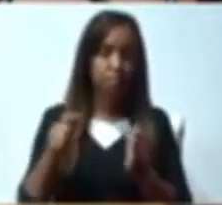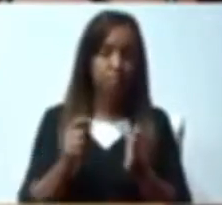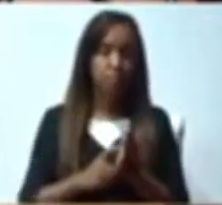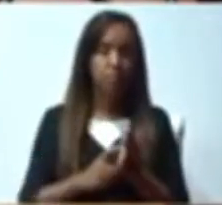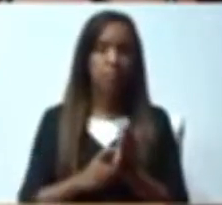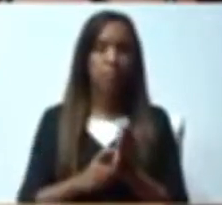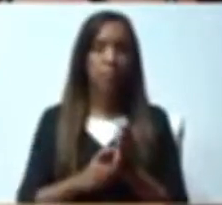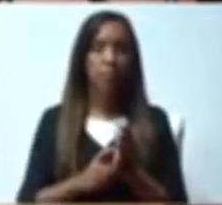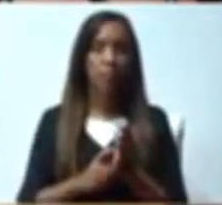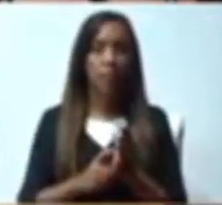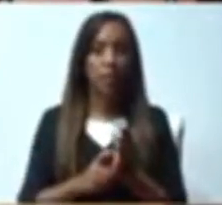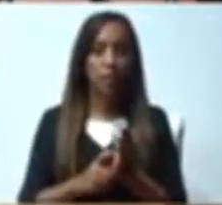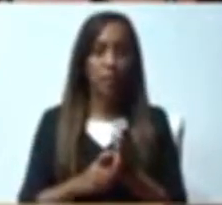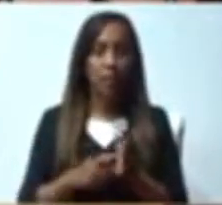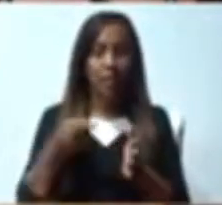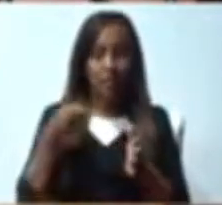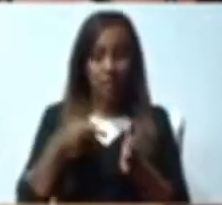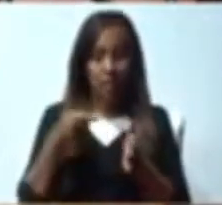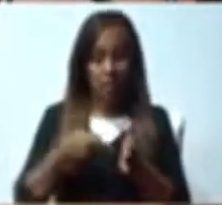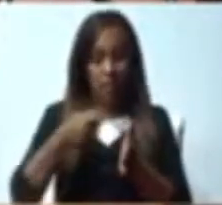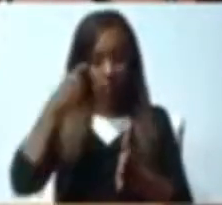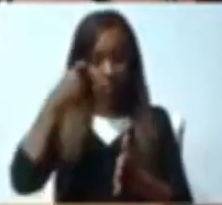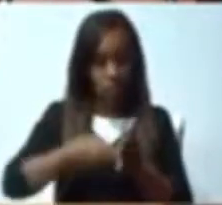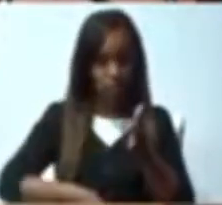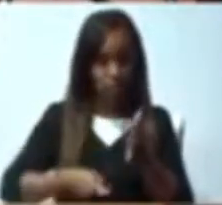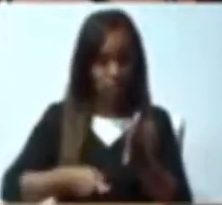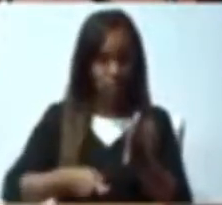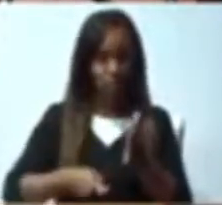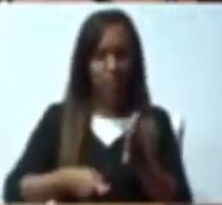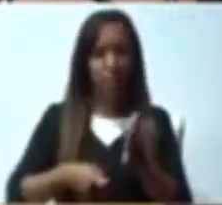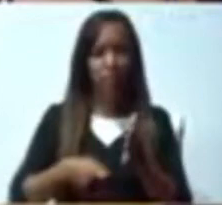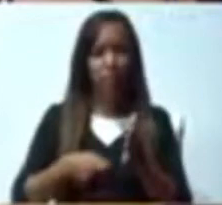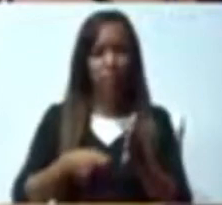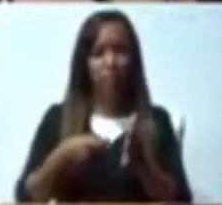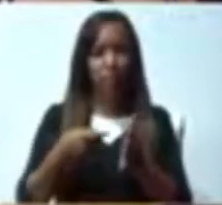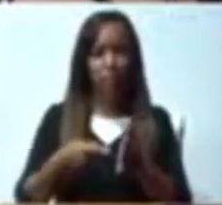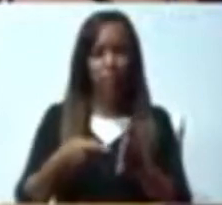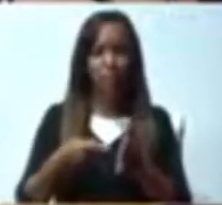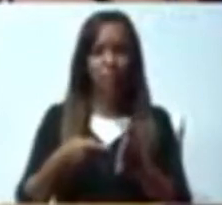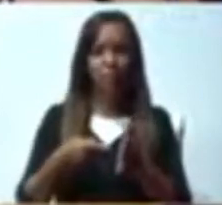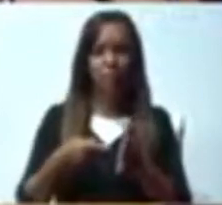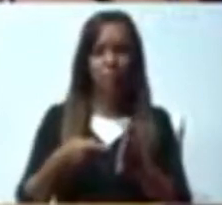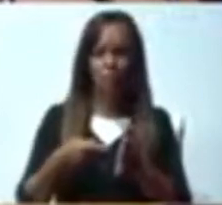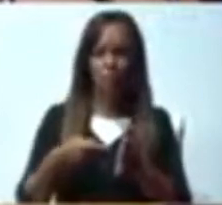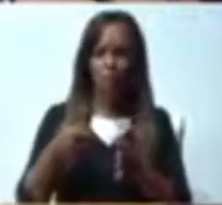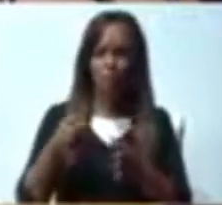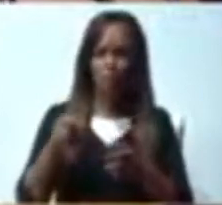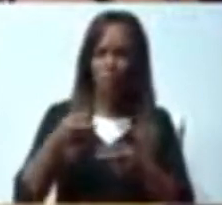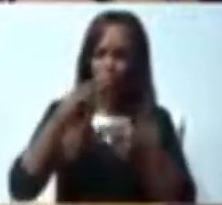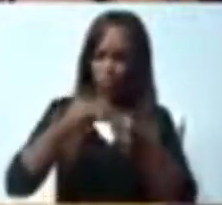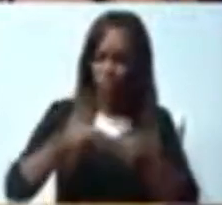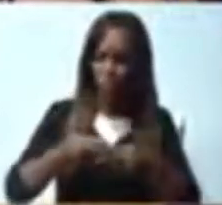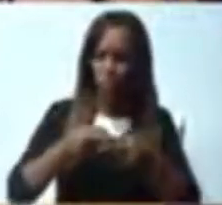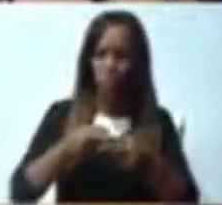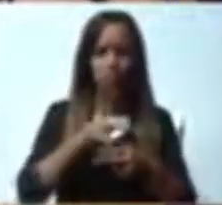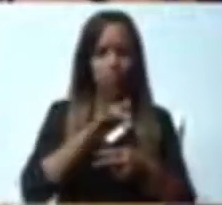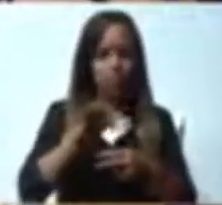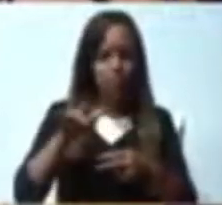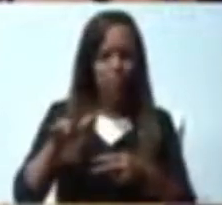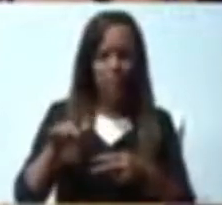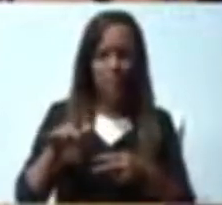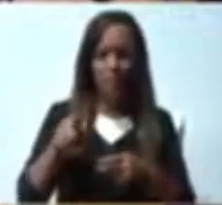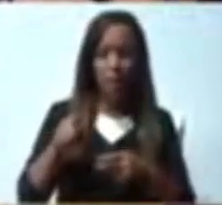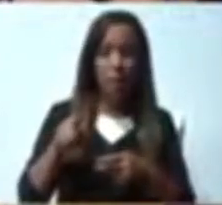de deuda tributaria, que es un nombre muy bonito. En sí, este proyecto es